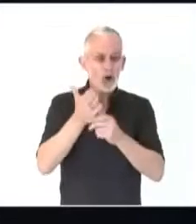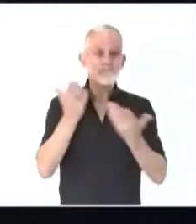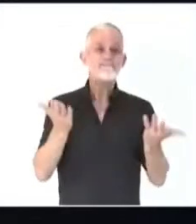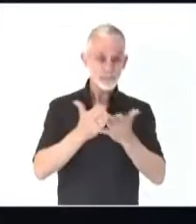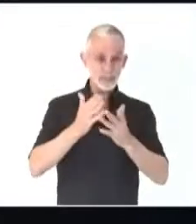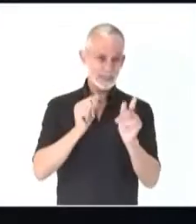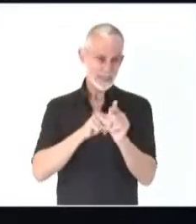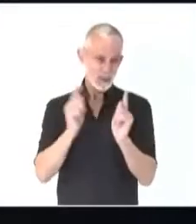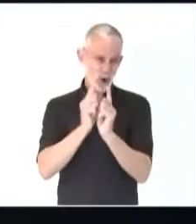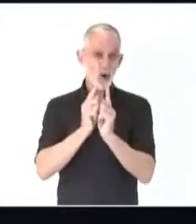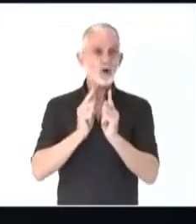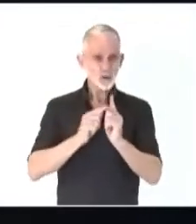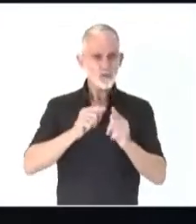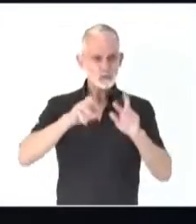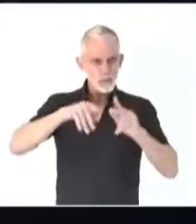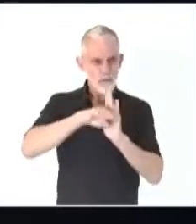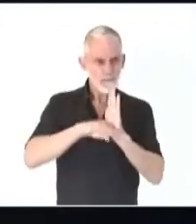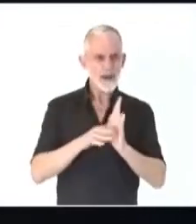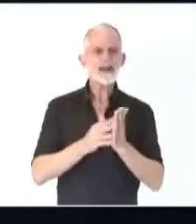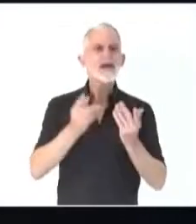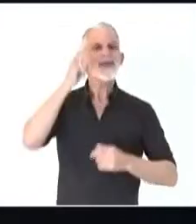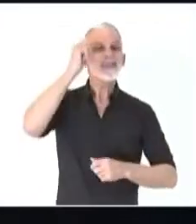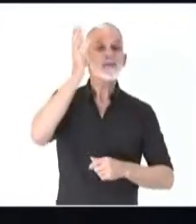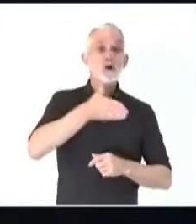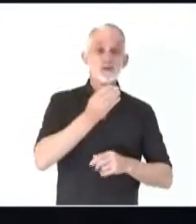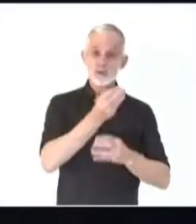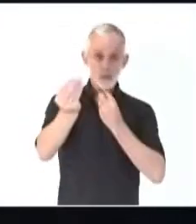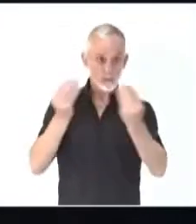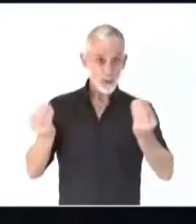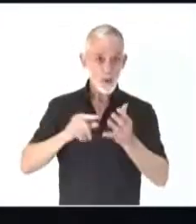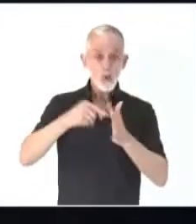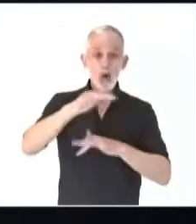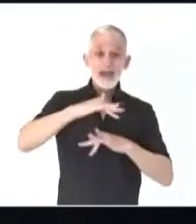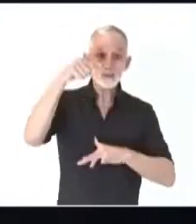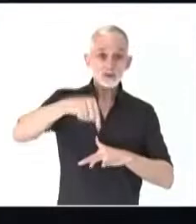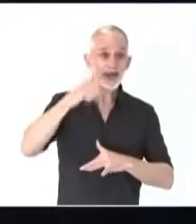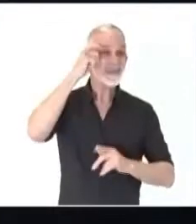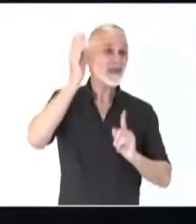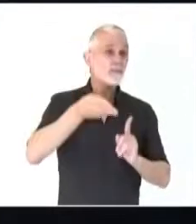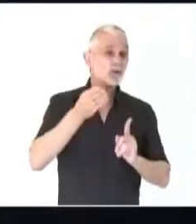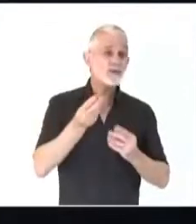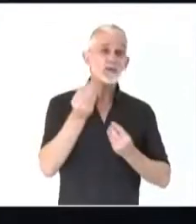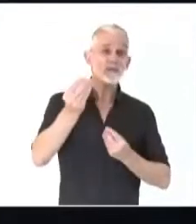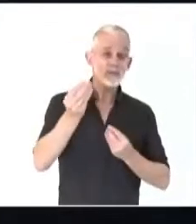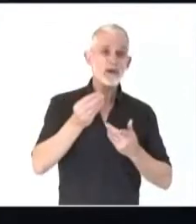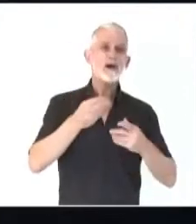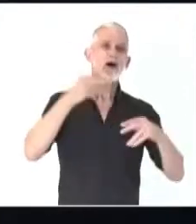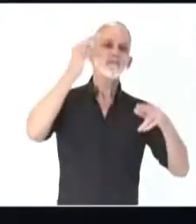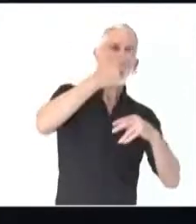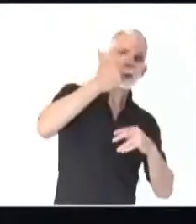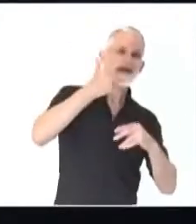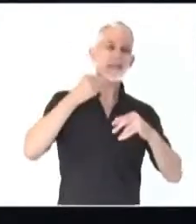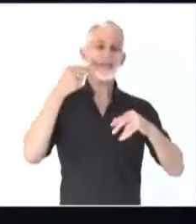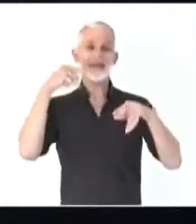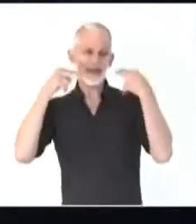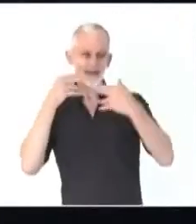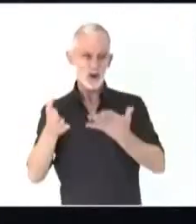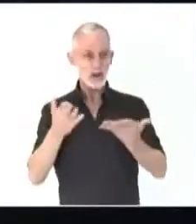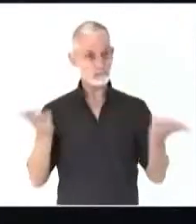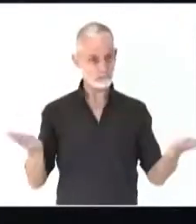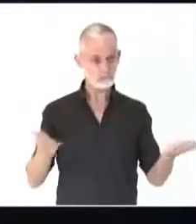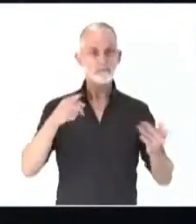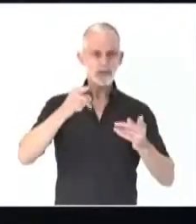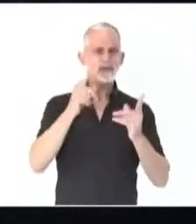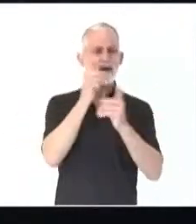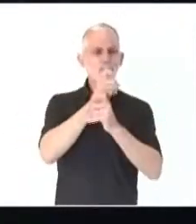yo tengo ejemplos muy concretos de esto. Miren, el 10% del empleo de la ciudad de Buenos Aires lo generan la hotelería y la gastronomía. Ese sector pasó la peor crisis de la historia.